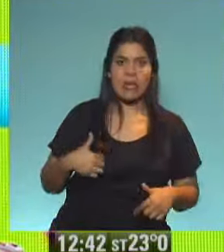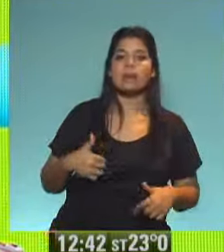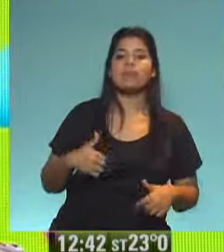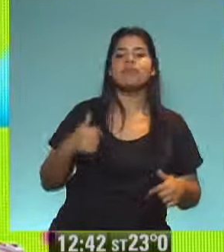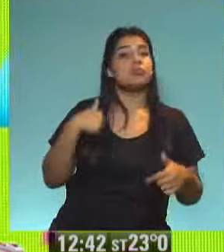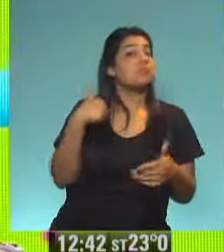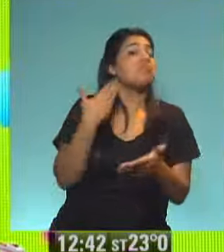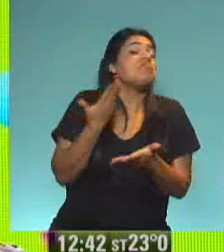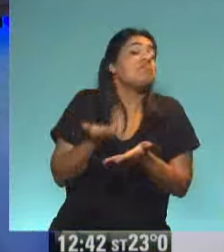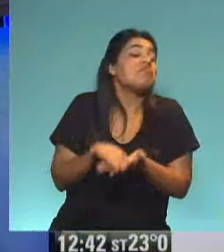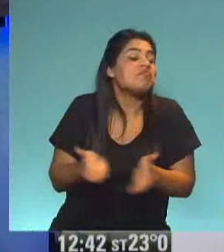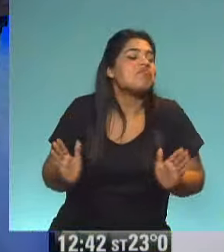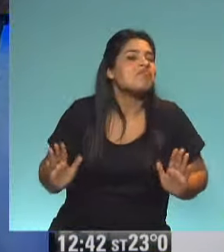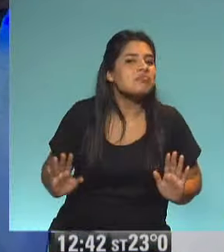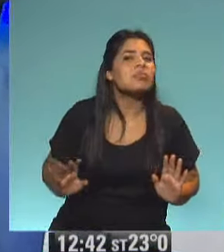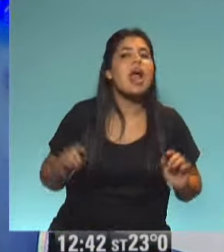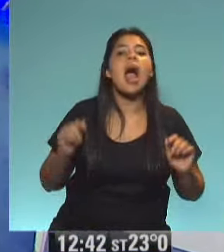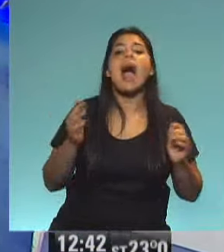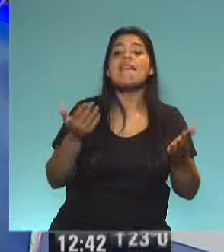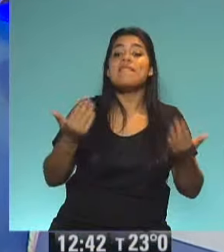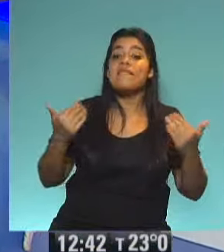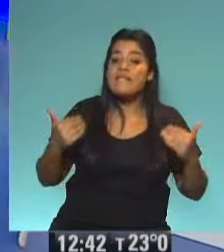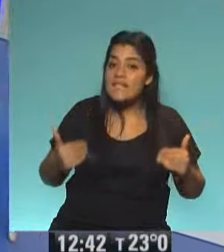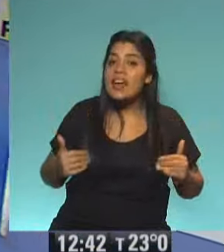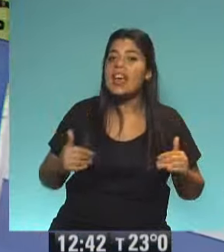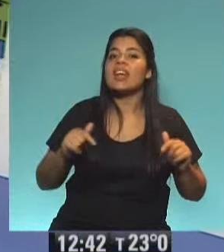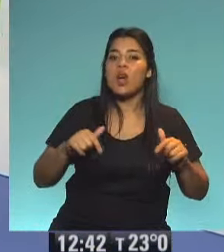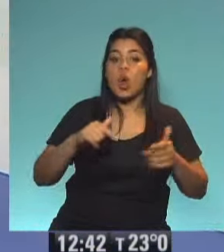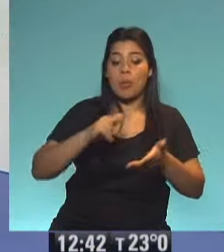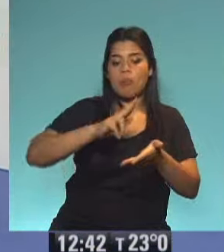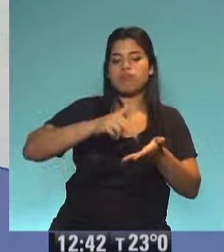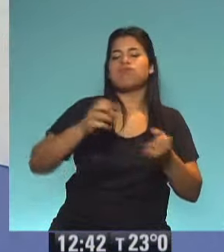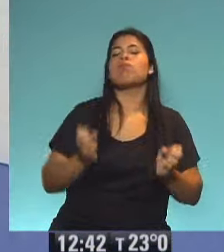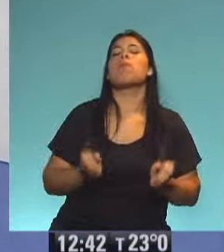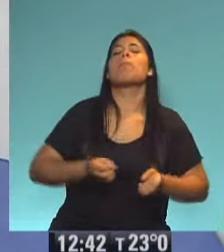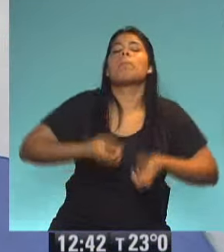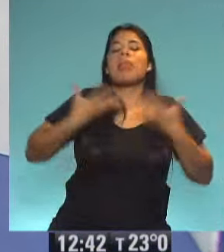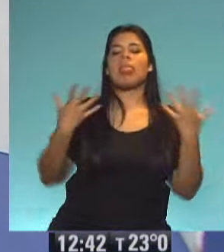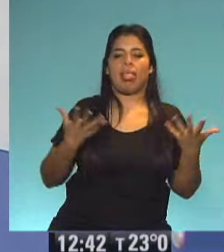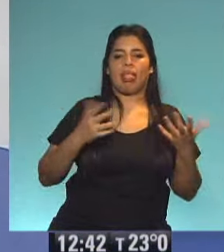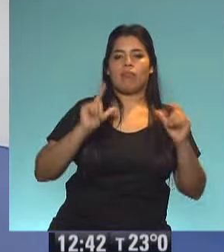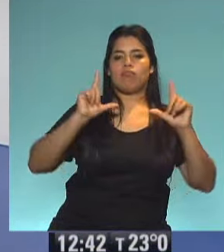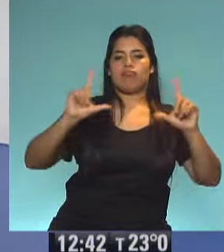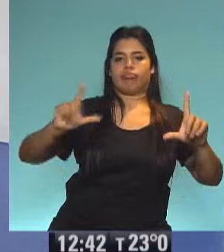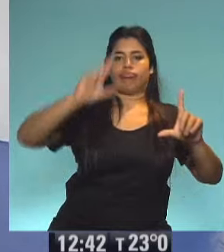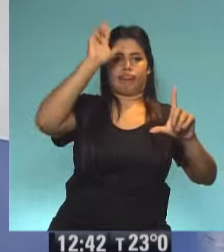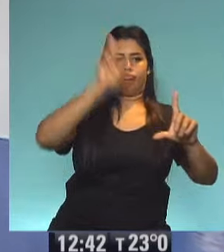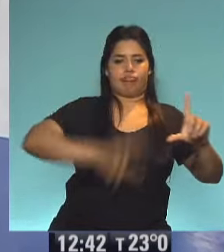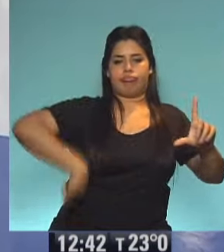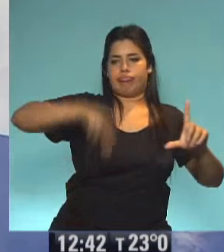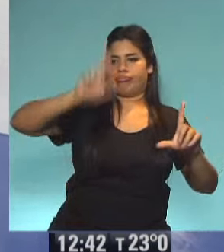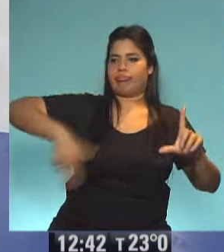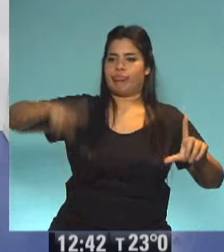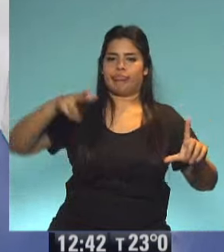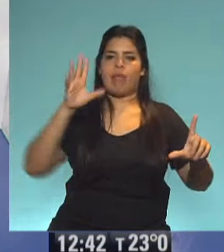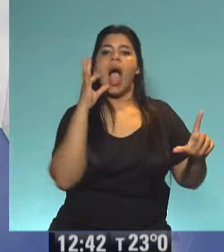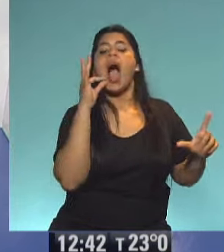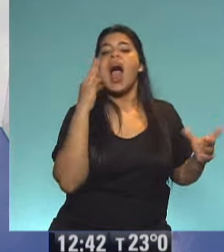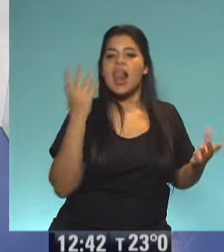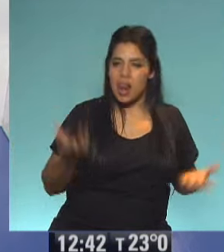que hagamos una expresión artística, ¿sí? Hagamos una especie de cuadro mural, como le queramos llamar. Un homenaje a San